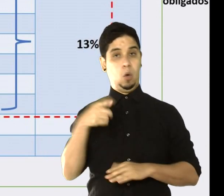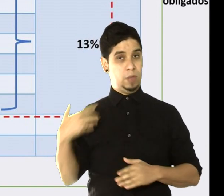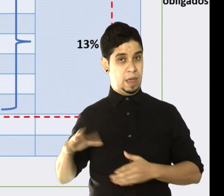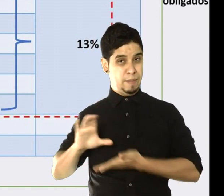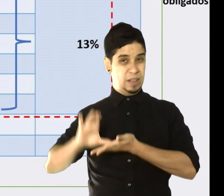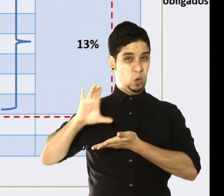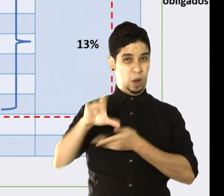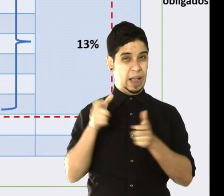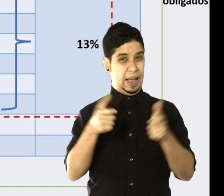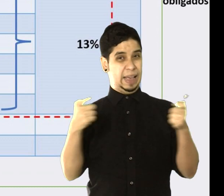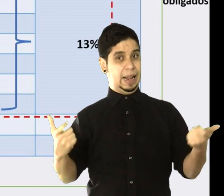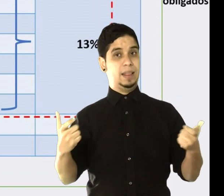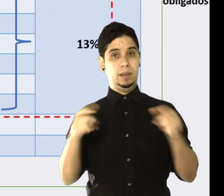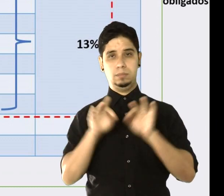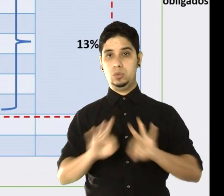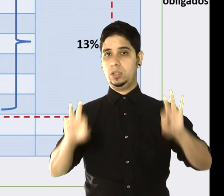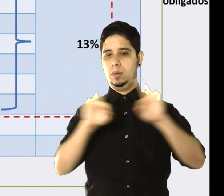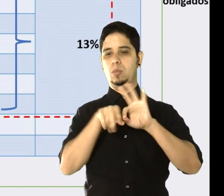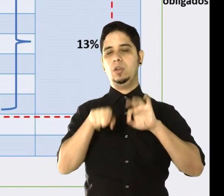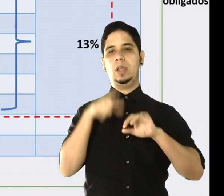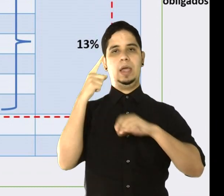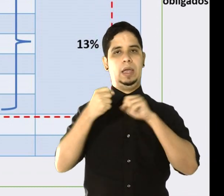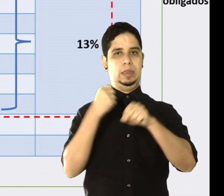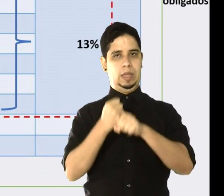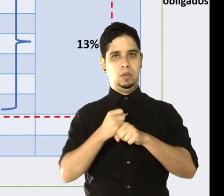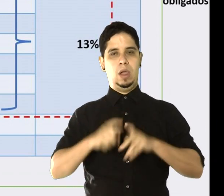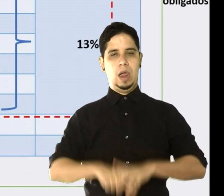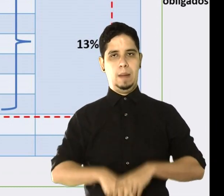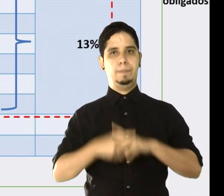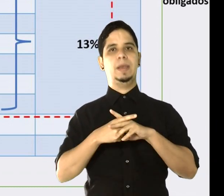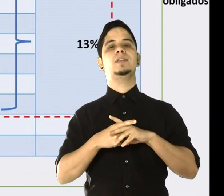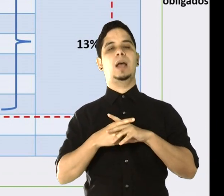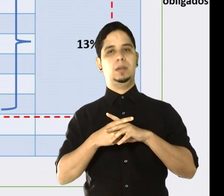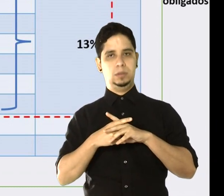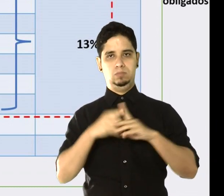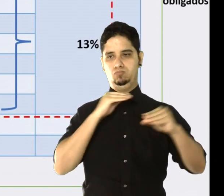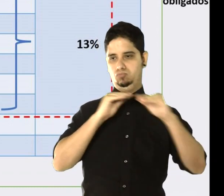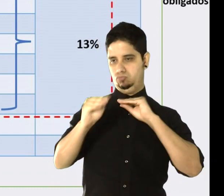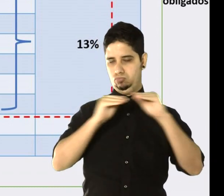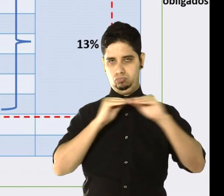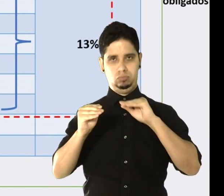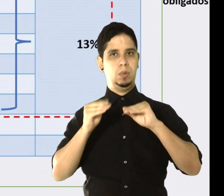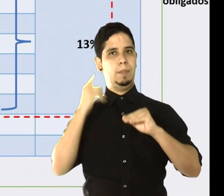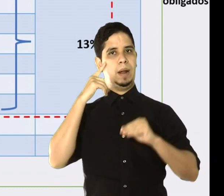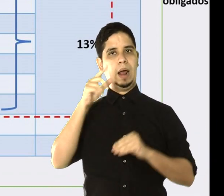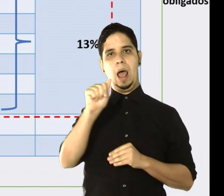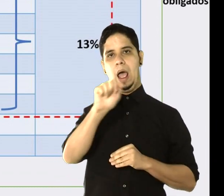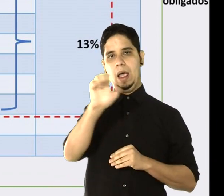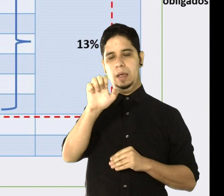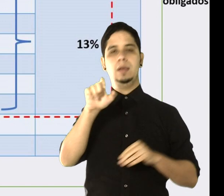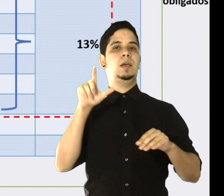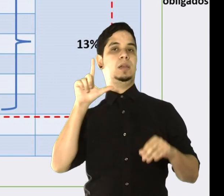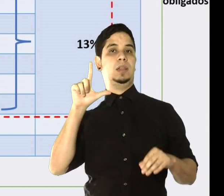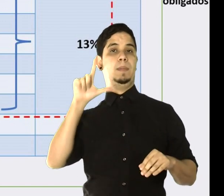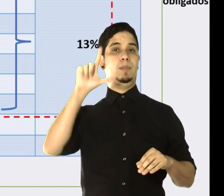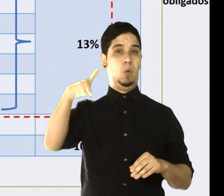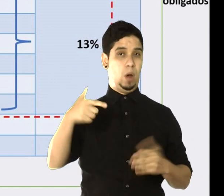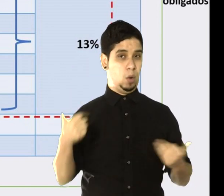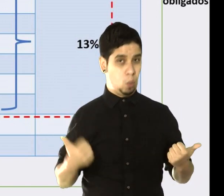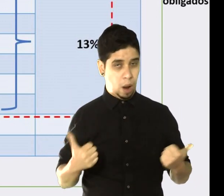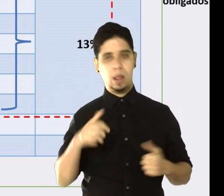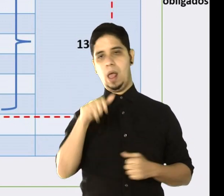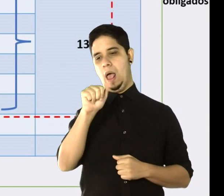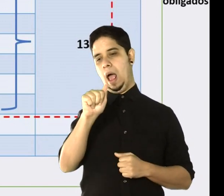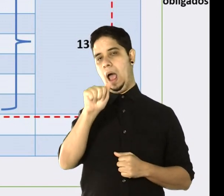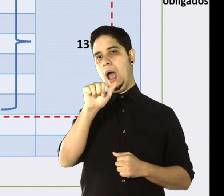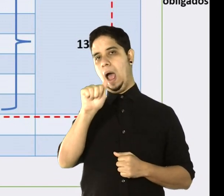Por eso es que este año finalmente comienzan las obras de reconstrucción permanente de energía eléctrica y le sigues la Autoridad de Acueductos y